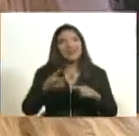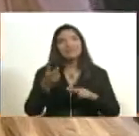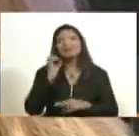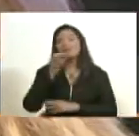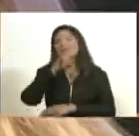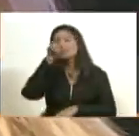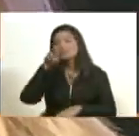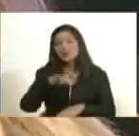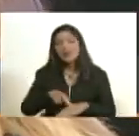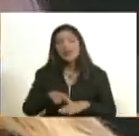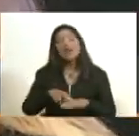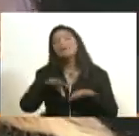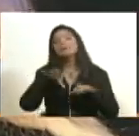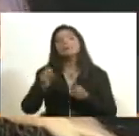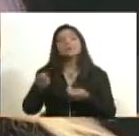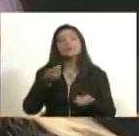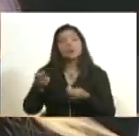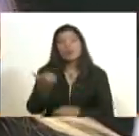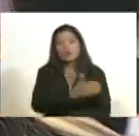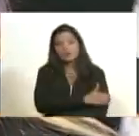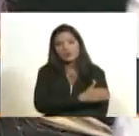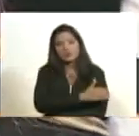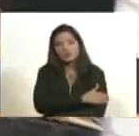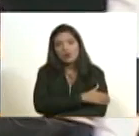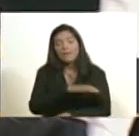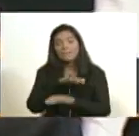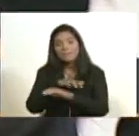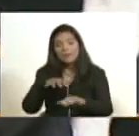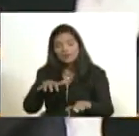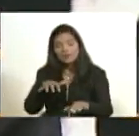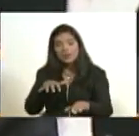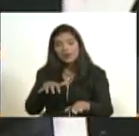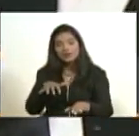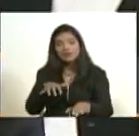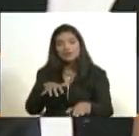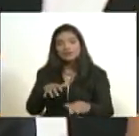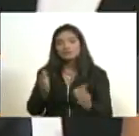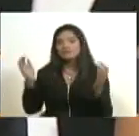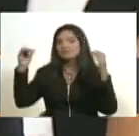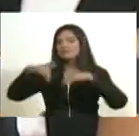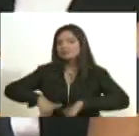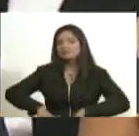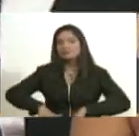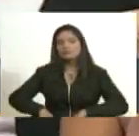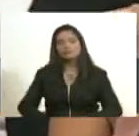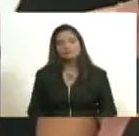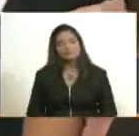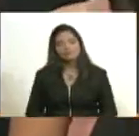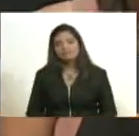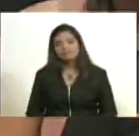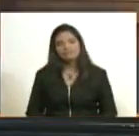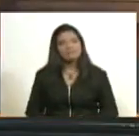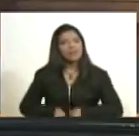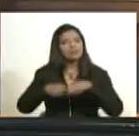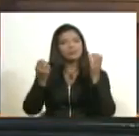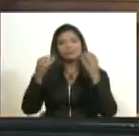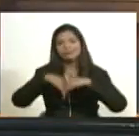Nacional, en manos de la derecha contrarrevolucionaria, se hundió, se descuadernó, la